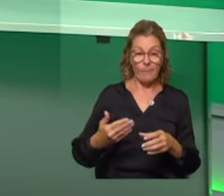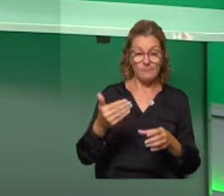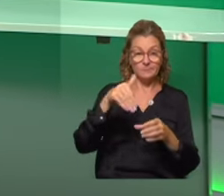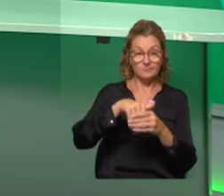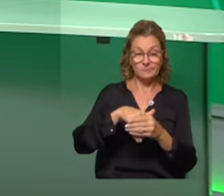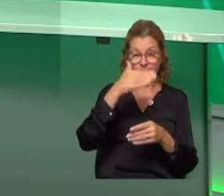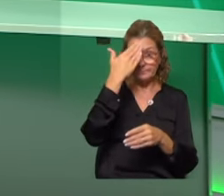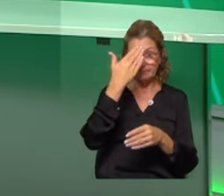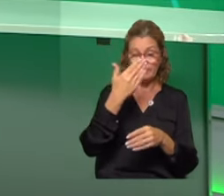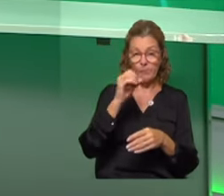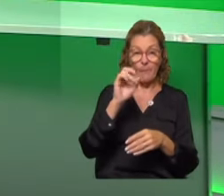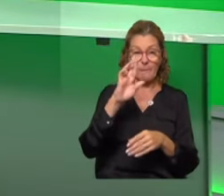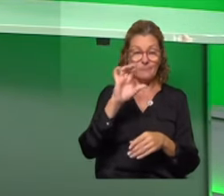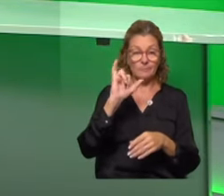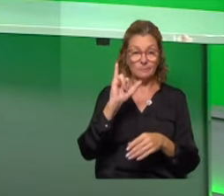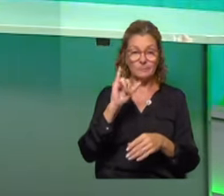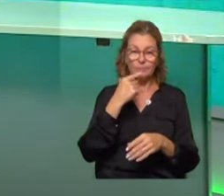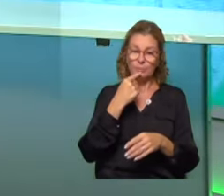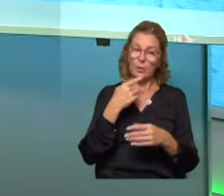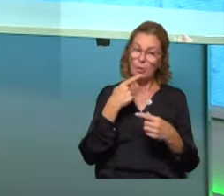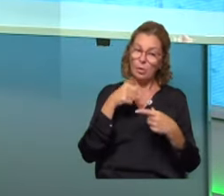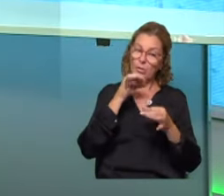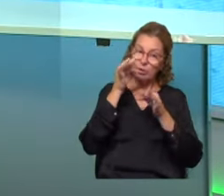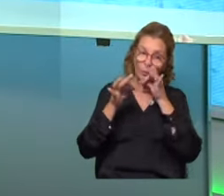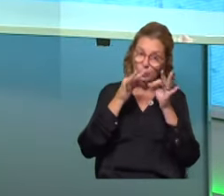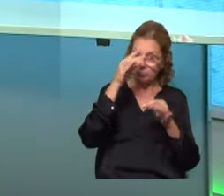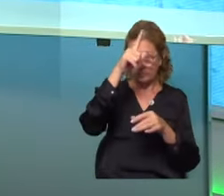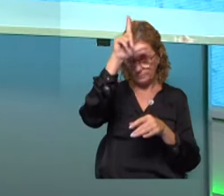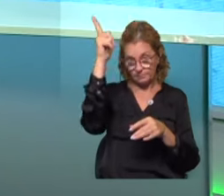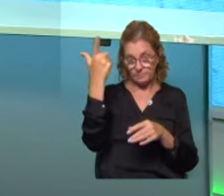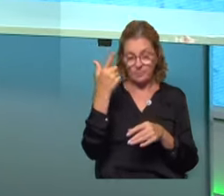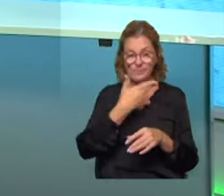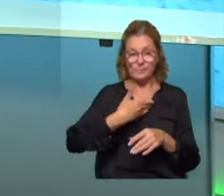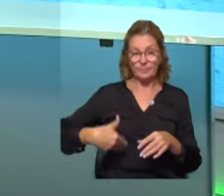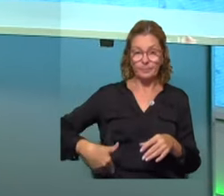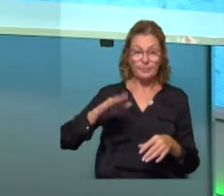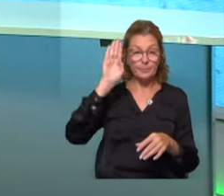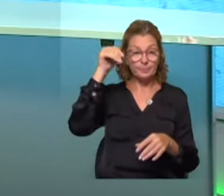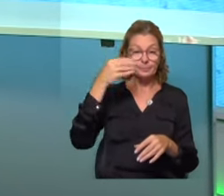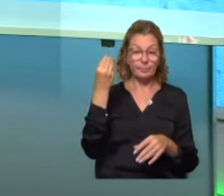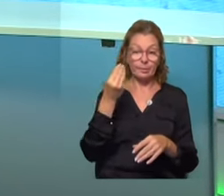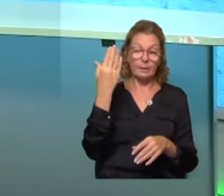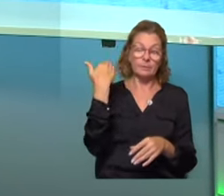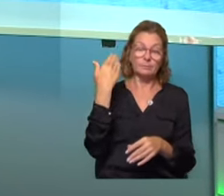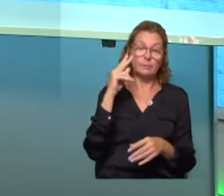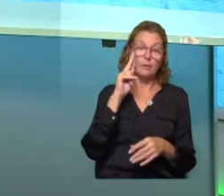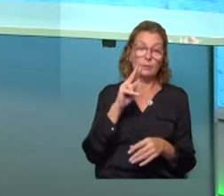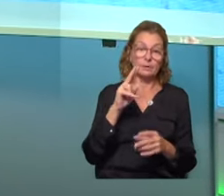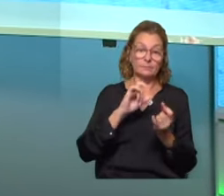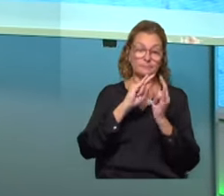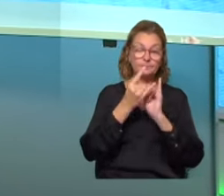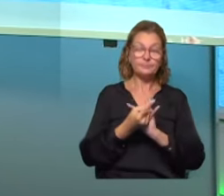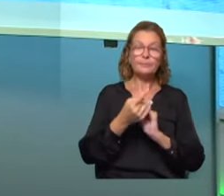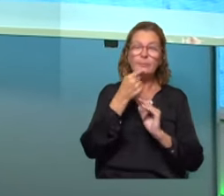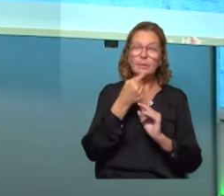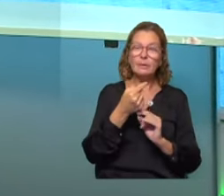Frente Amplio, Yamandú Orsi cuestionó el discurso de Lacalle Pou, el presidente de la República, del sábado pasado ante la Asamblea General. Dijo